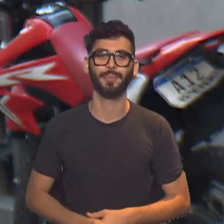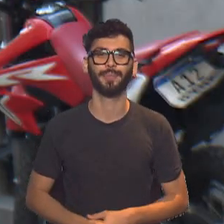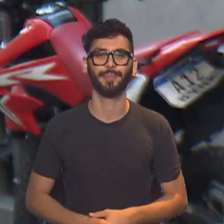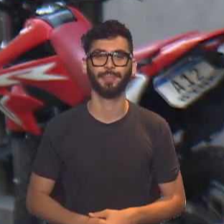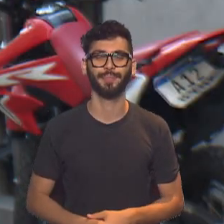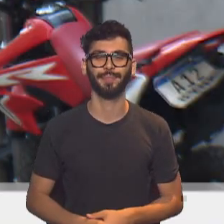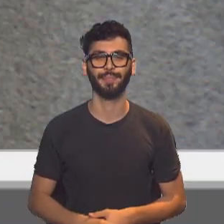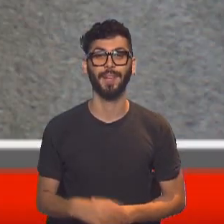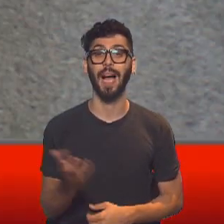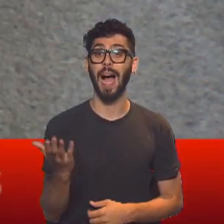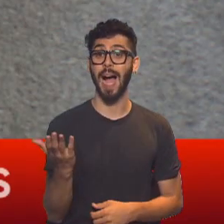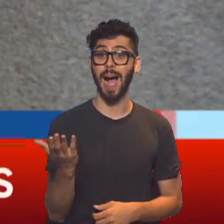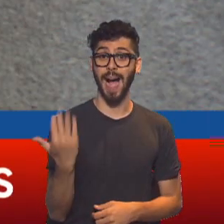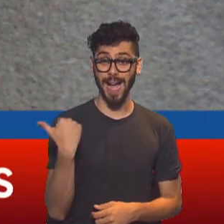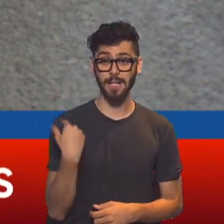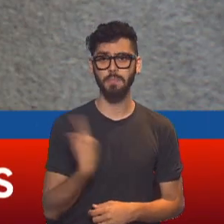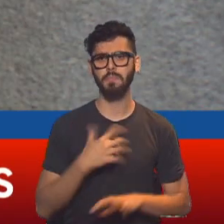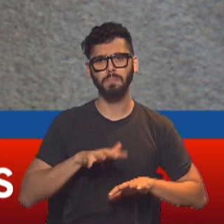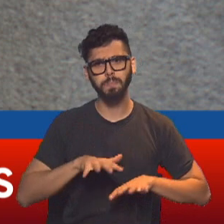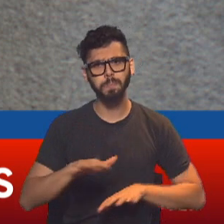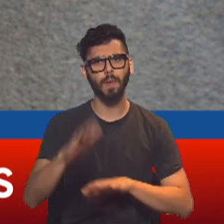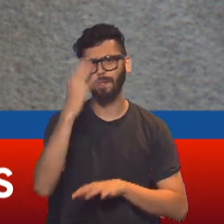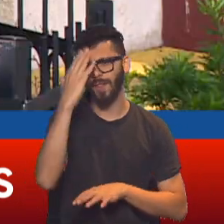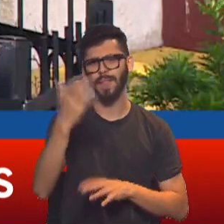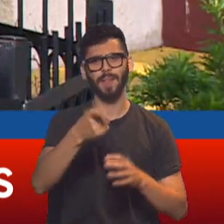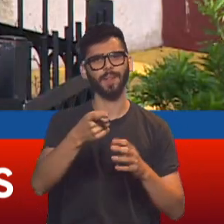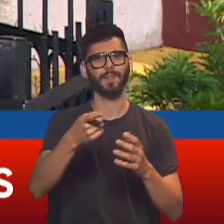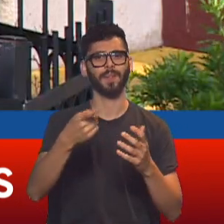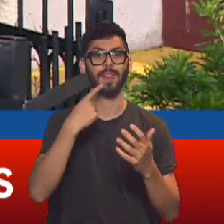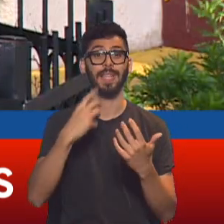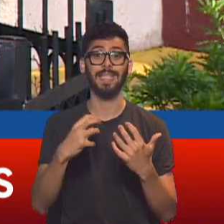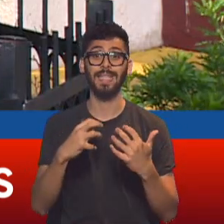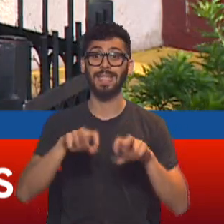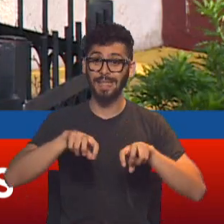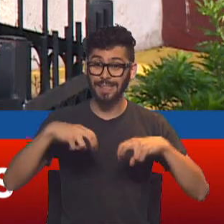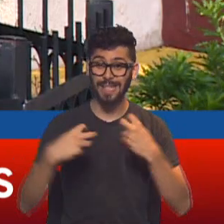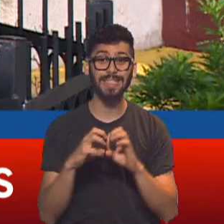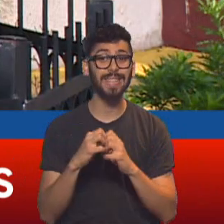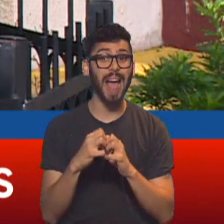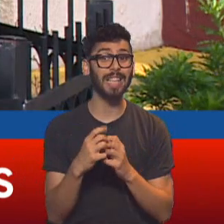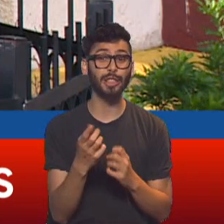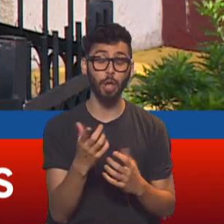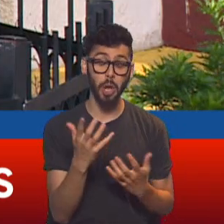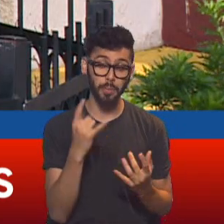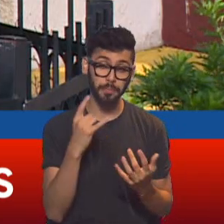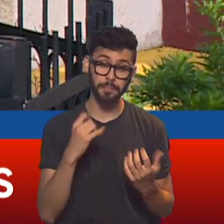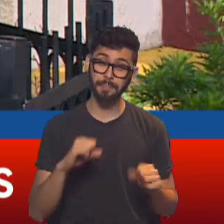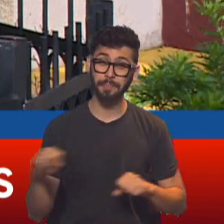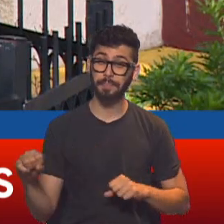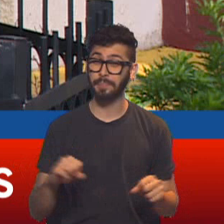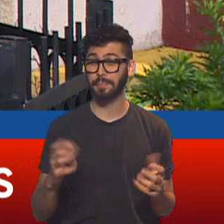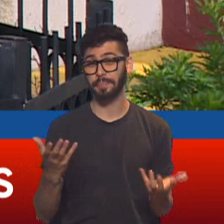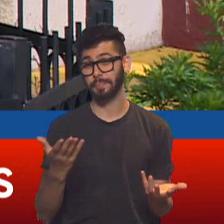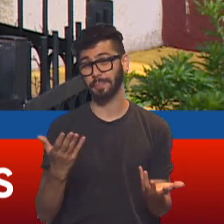Ayer estuvimos frente a una de las sesiones más escandalosas de la historia de la Ciudad de Buenos Aires. El